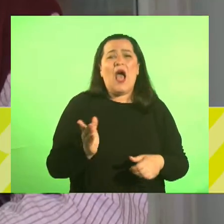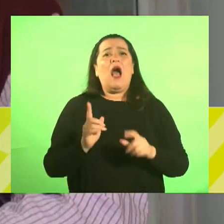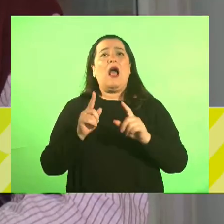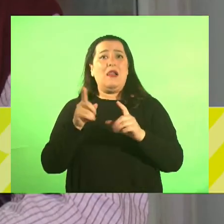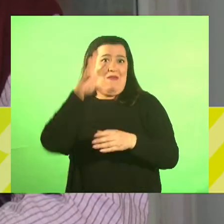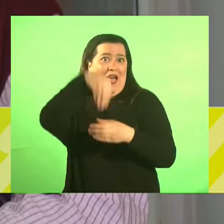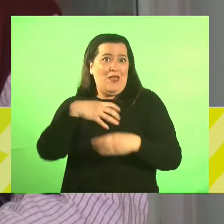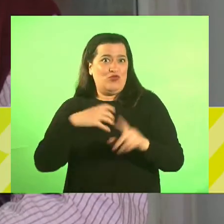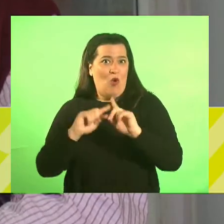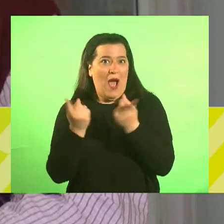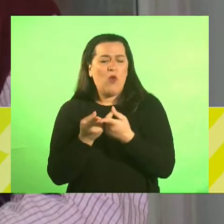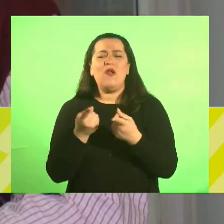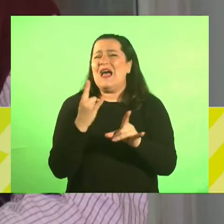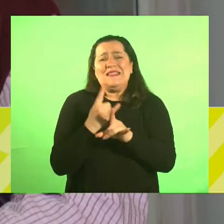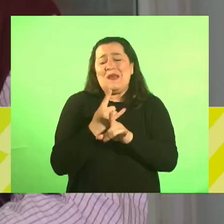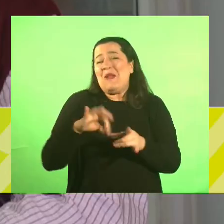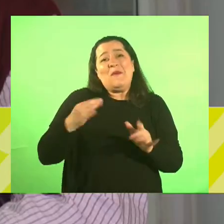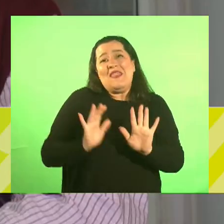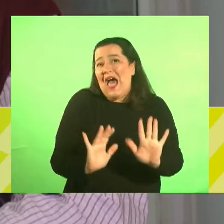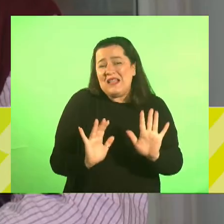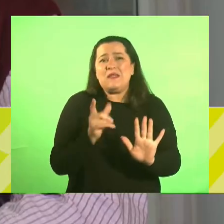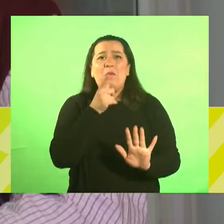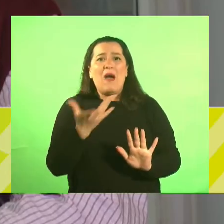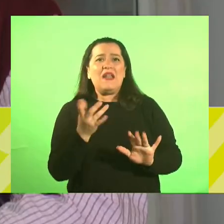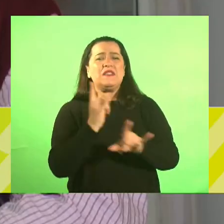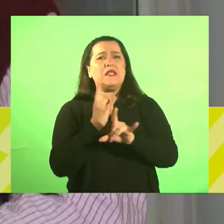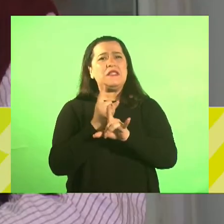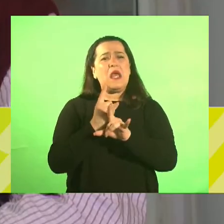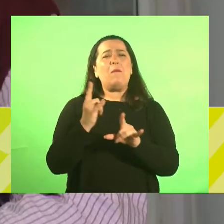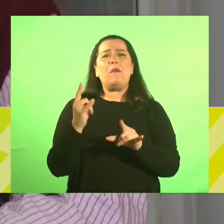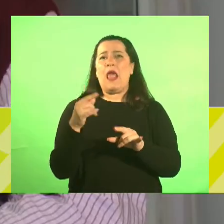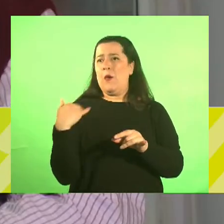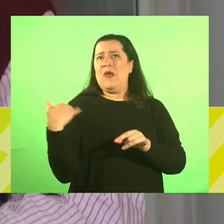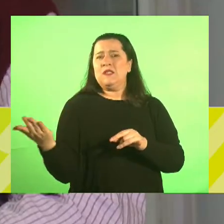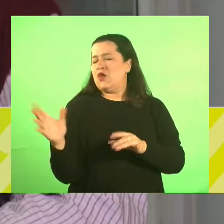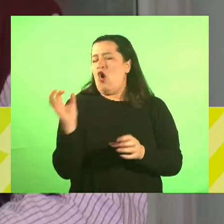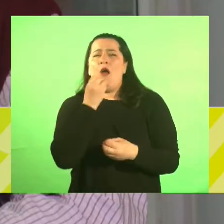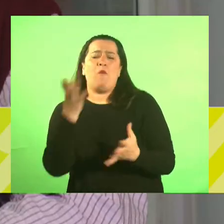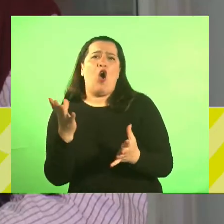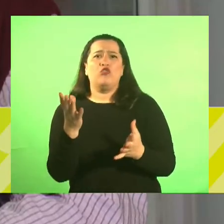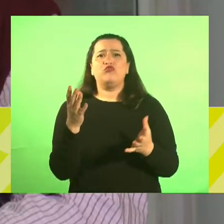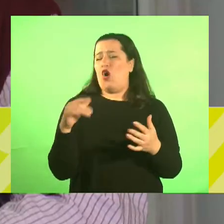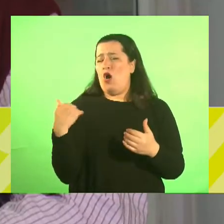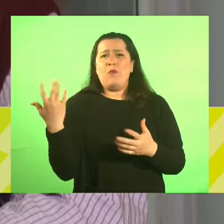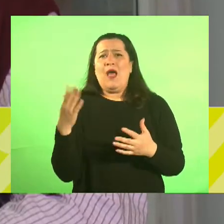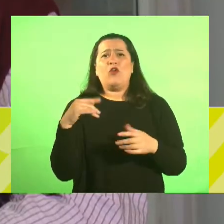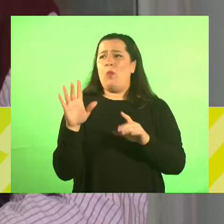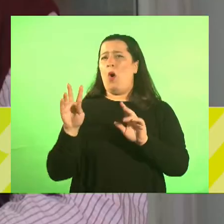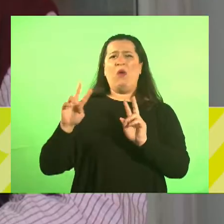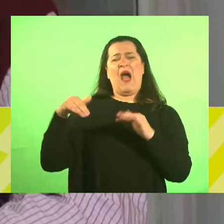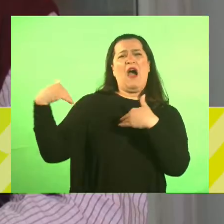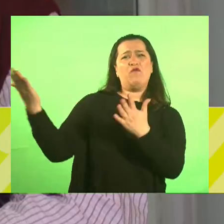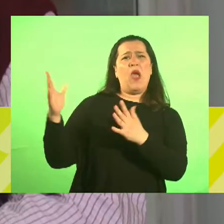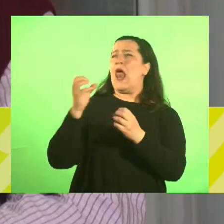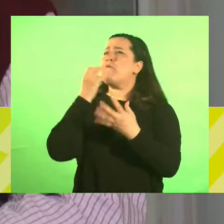es como en todo en la vida, ¿no? Parece siempre que la casilla del vecino es la más hermosa, el jardín de al lado es el más hermoso y no valoramos